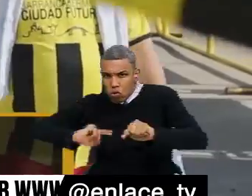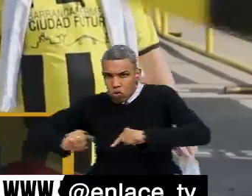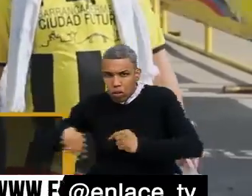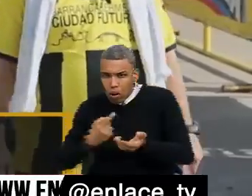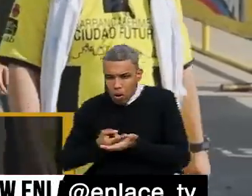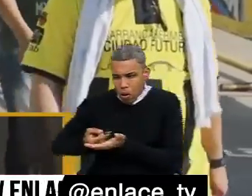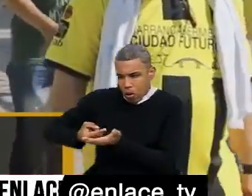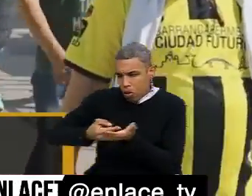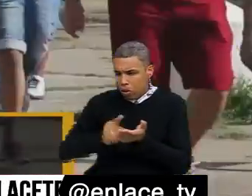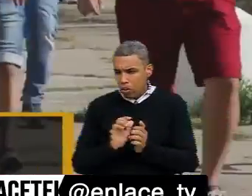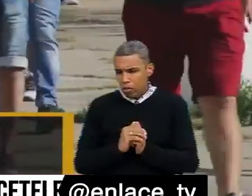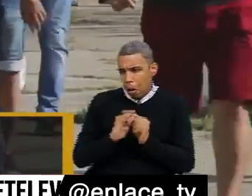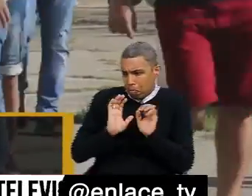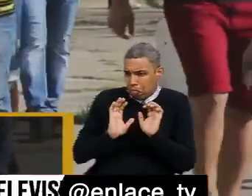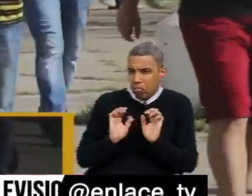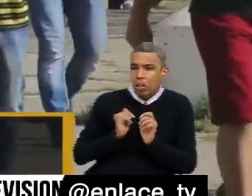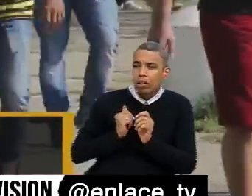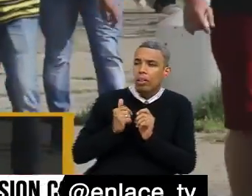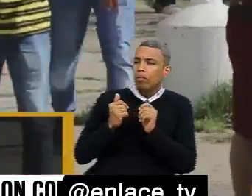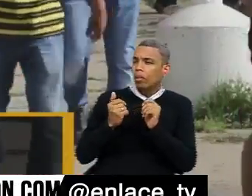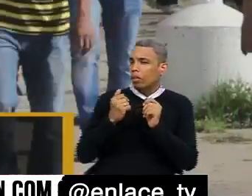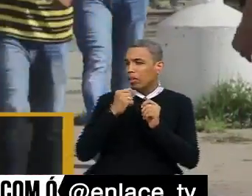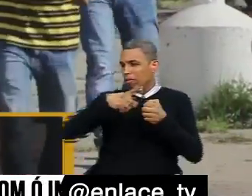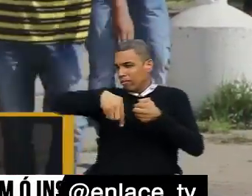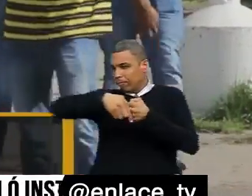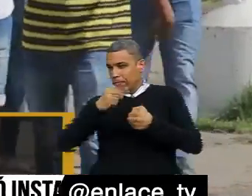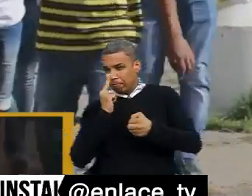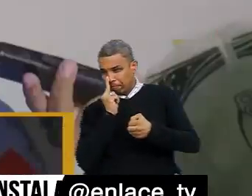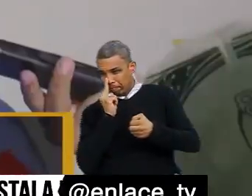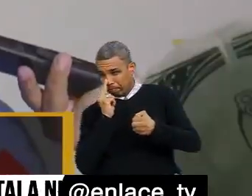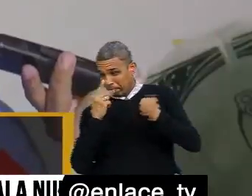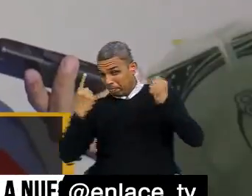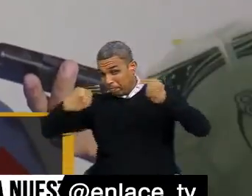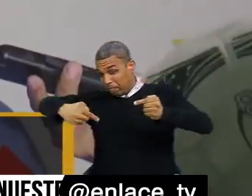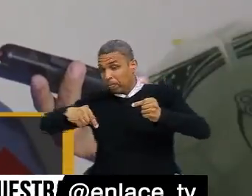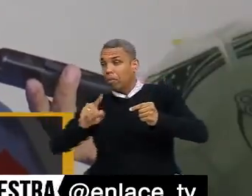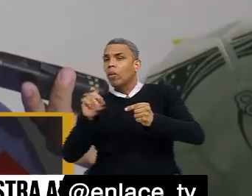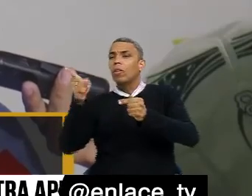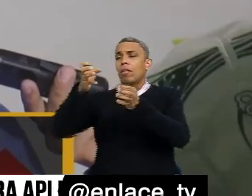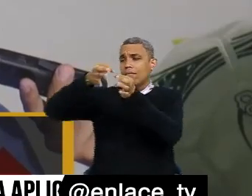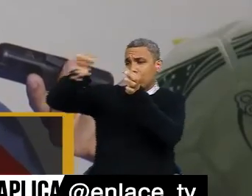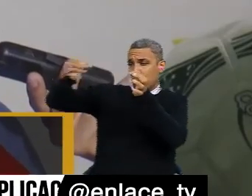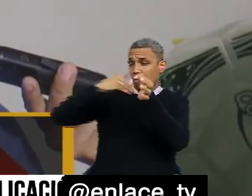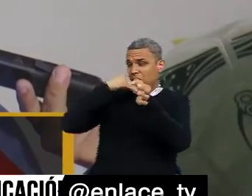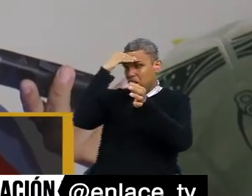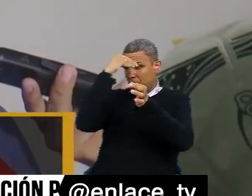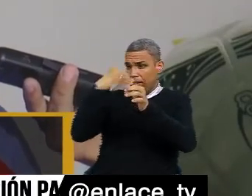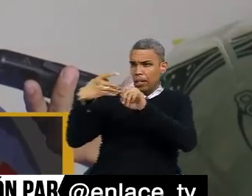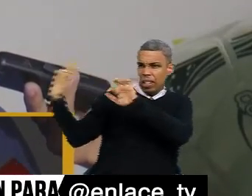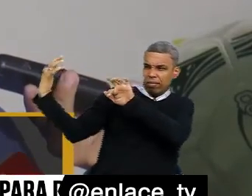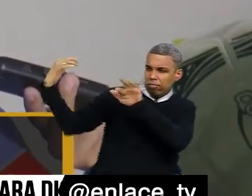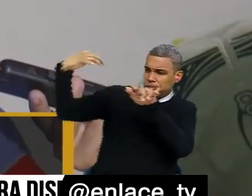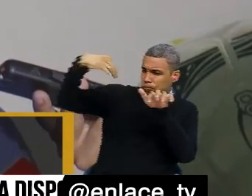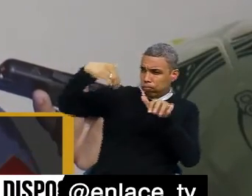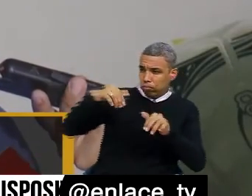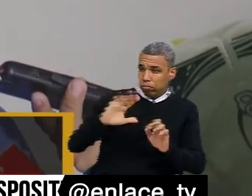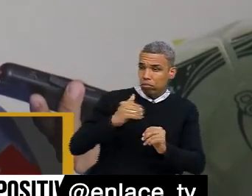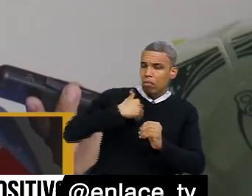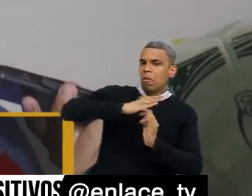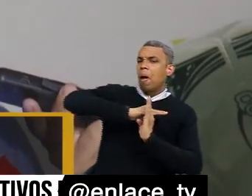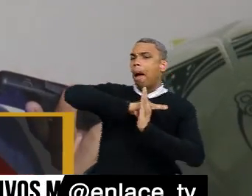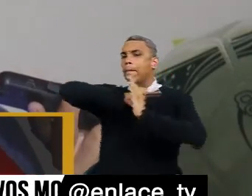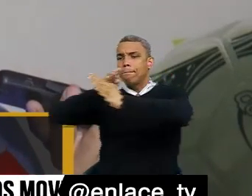del próximo viernes entre Alianza Petrolera y el Atlético Nacional. La intención de la administración municipal es dar apertura a las fronteras